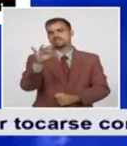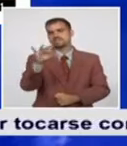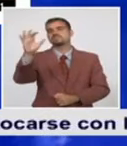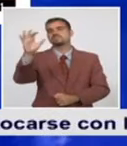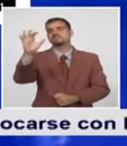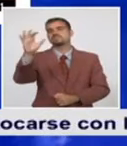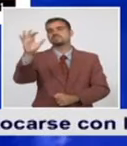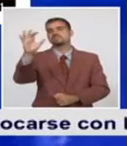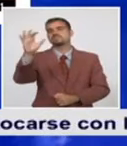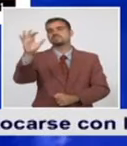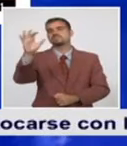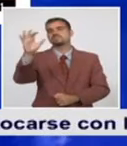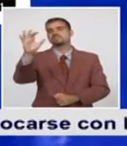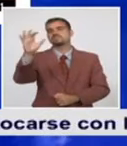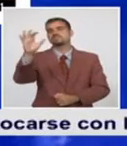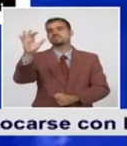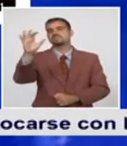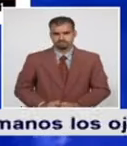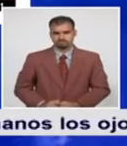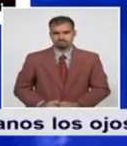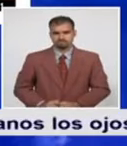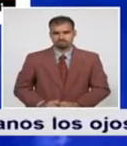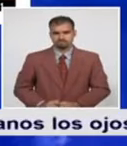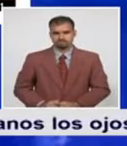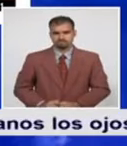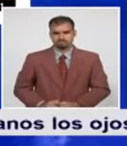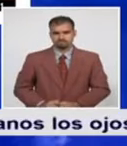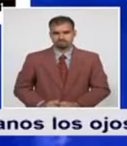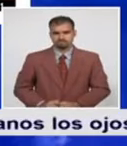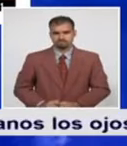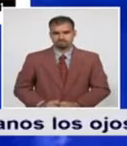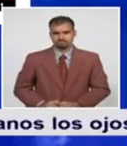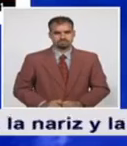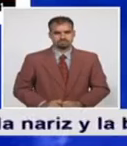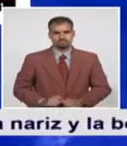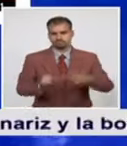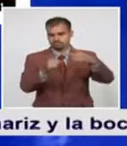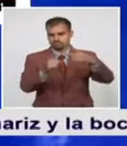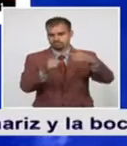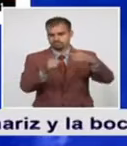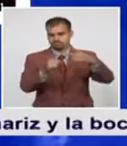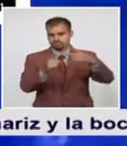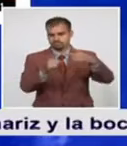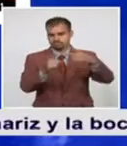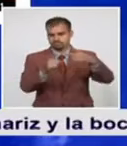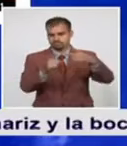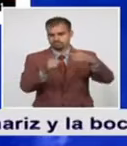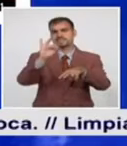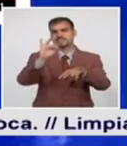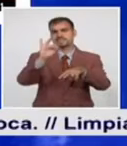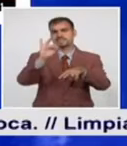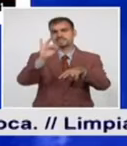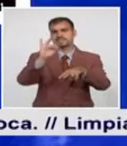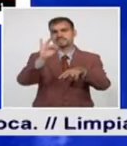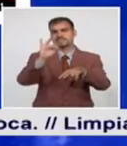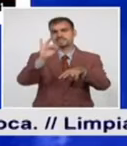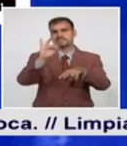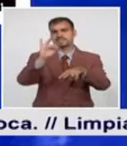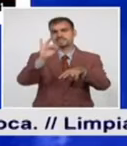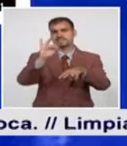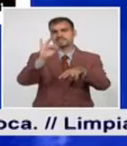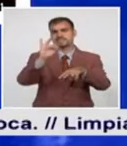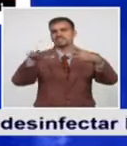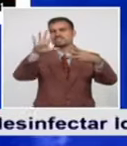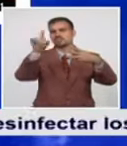analizadas resultaron positivas a COVID. Le sigue La Habana con el 7%, Camagüey con el